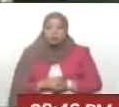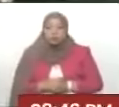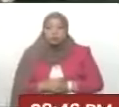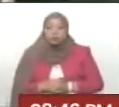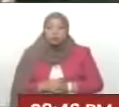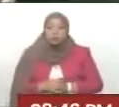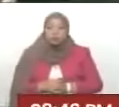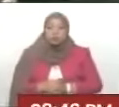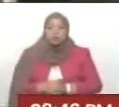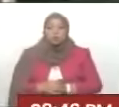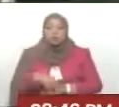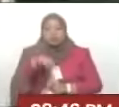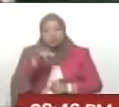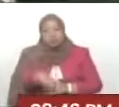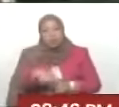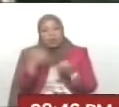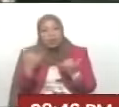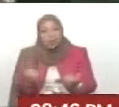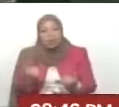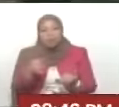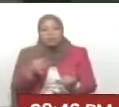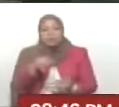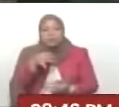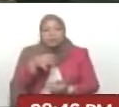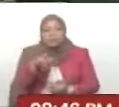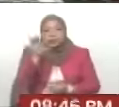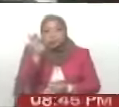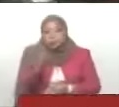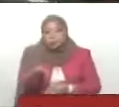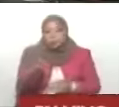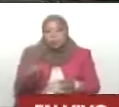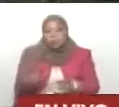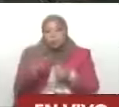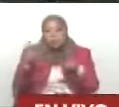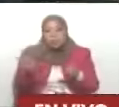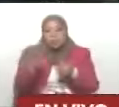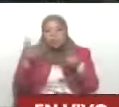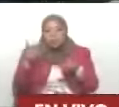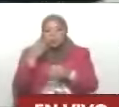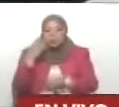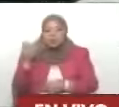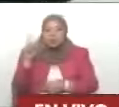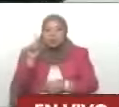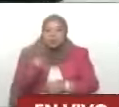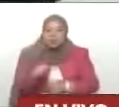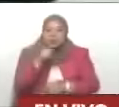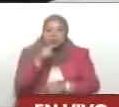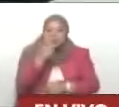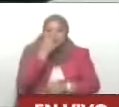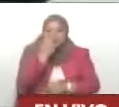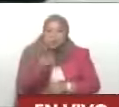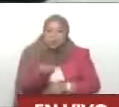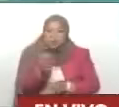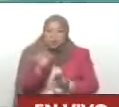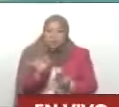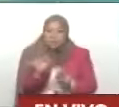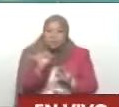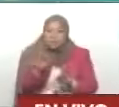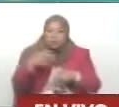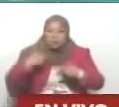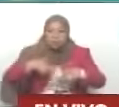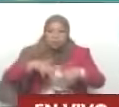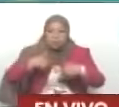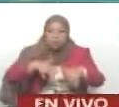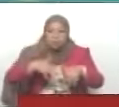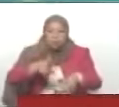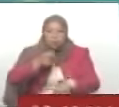ahora, seguro estamos. Por seguro ahora estamos. Y para siempre. Seguro, venceremos, vamos a ver. Presidente. Por aquí tenemos también invitados especiales. Hoy una marcha también